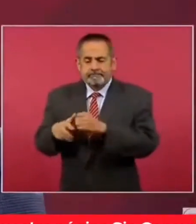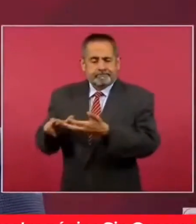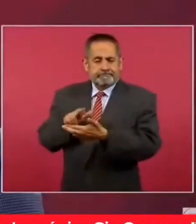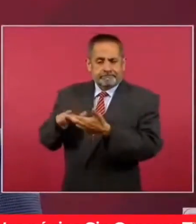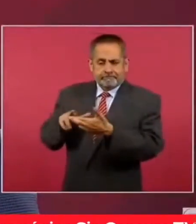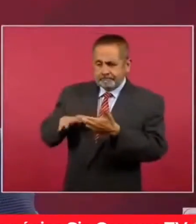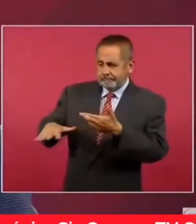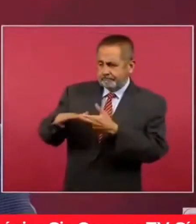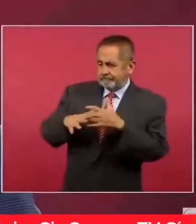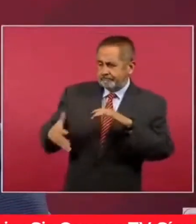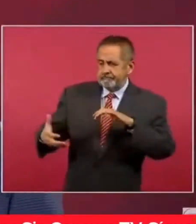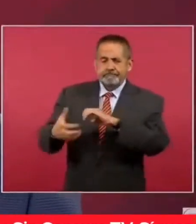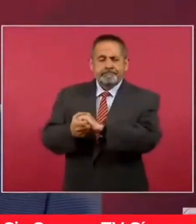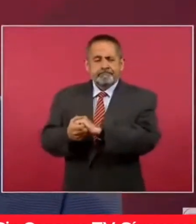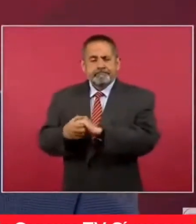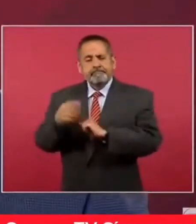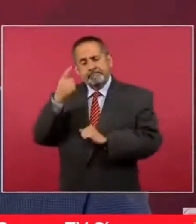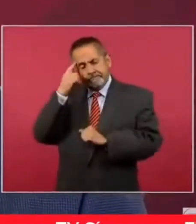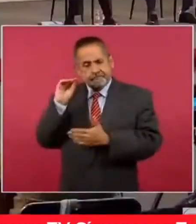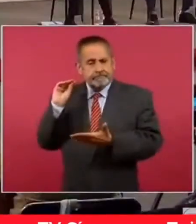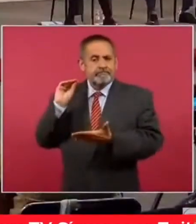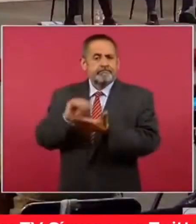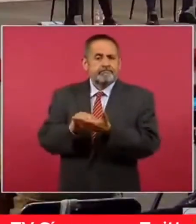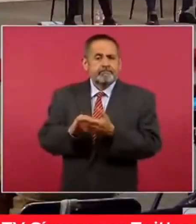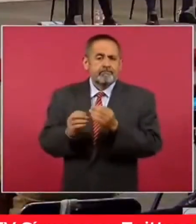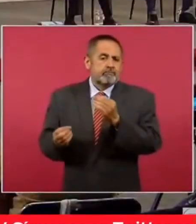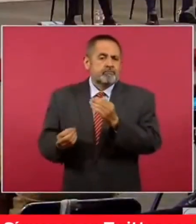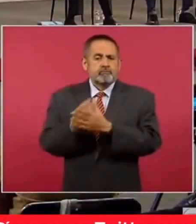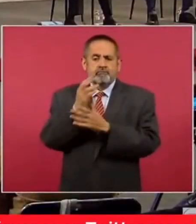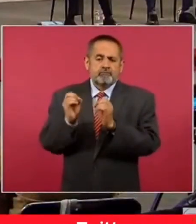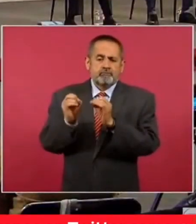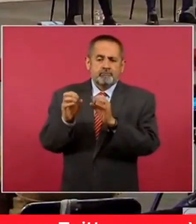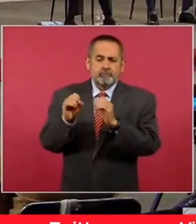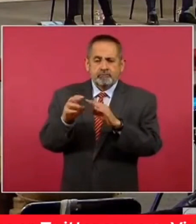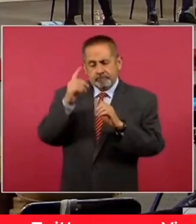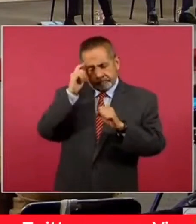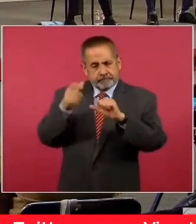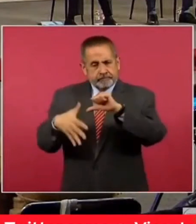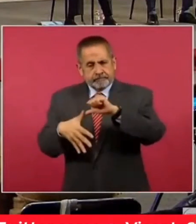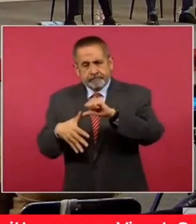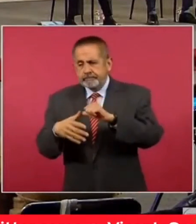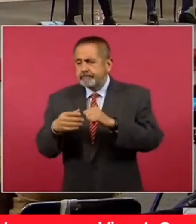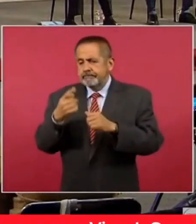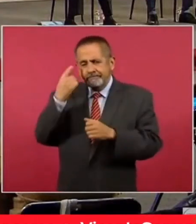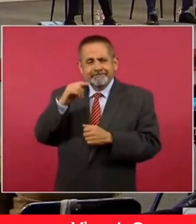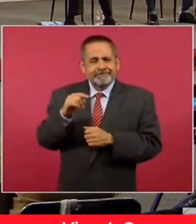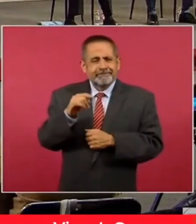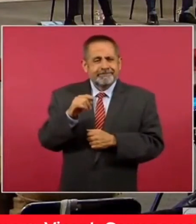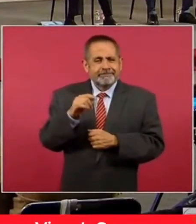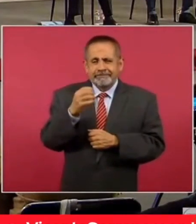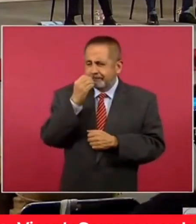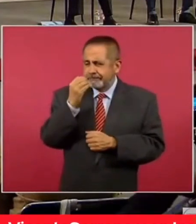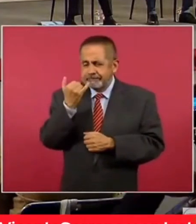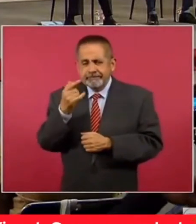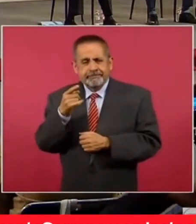en el marco de la creación de la Agencia de Medicamentos de Latinoamérica y el Caribe.